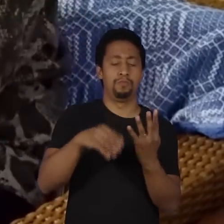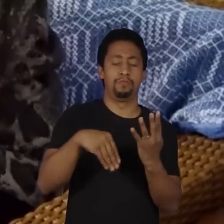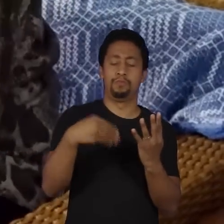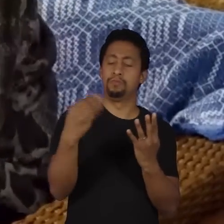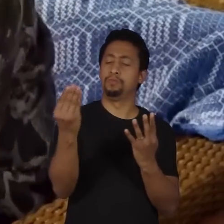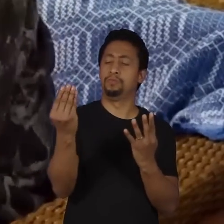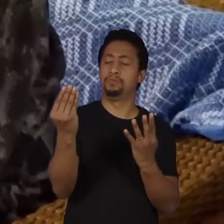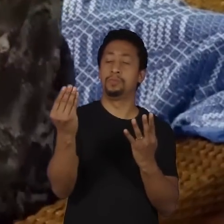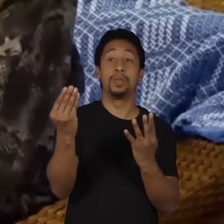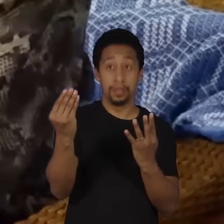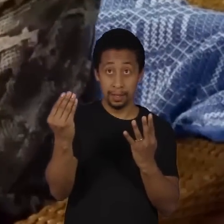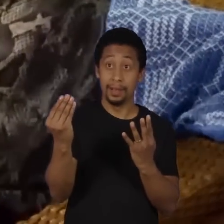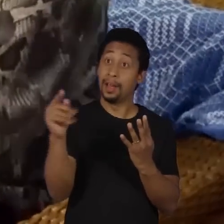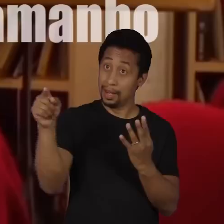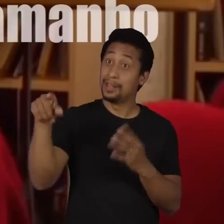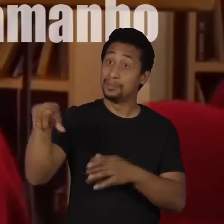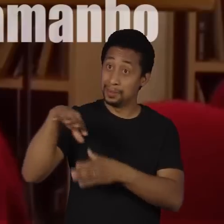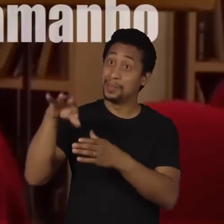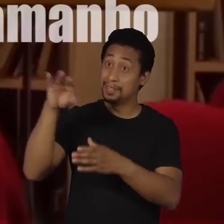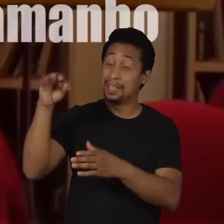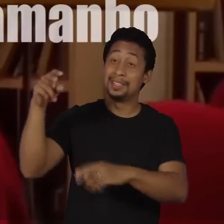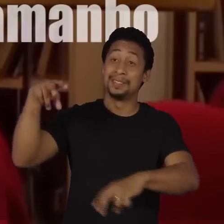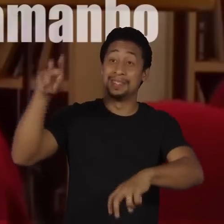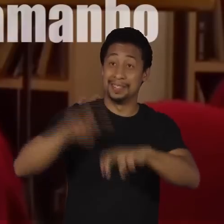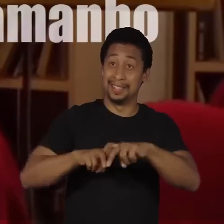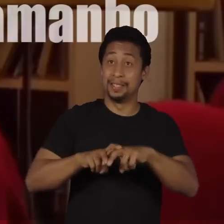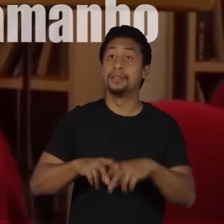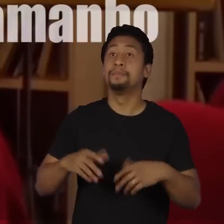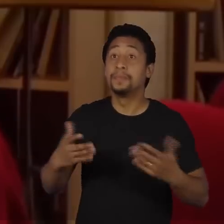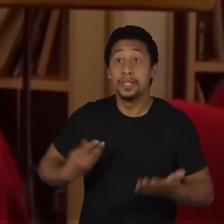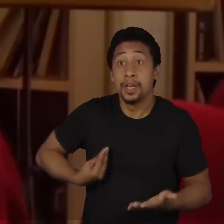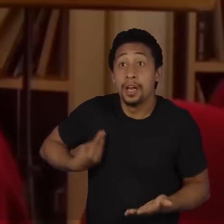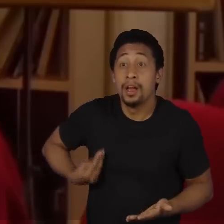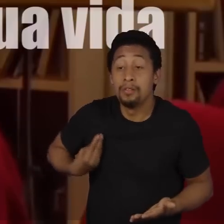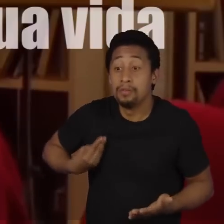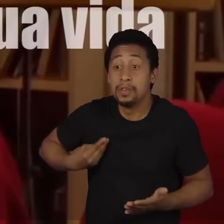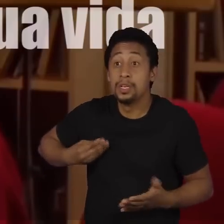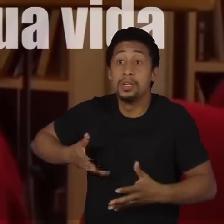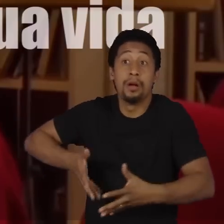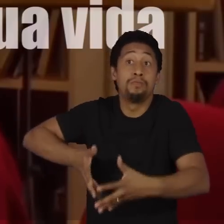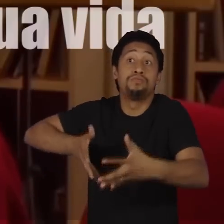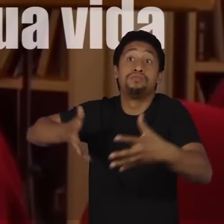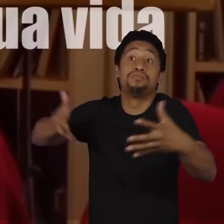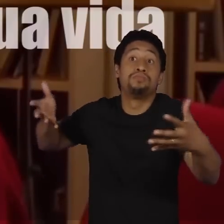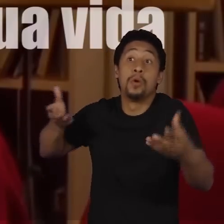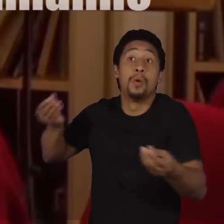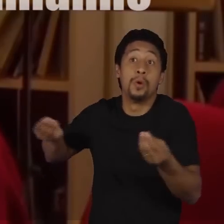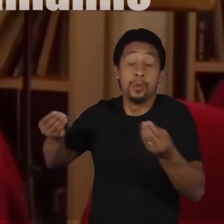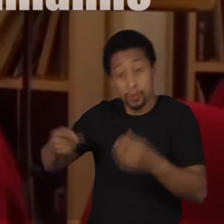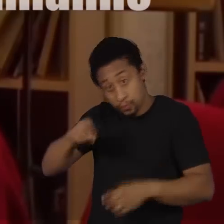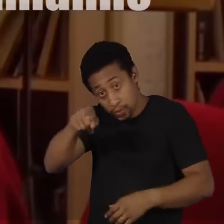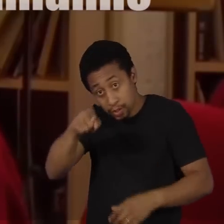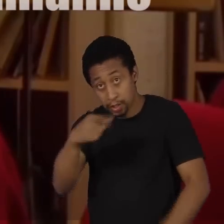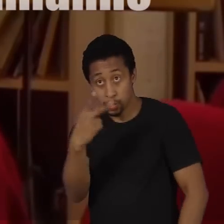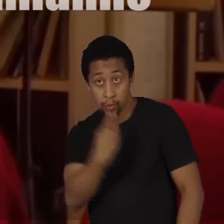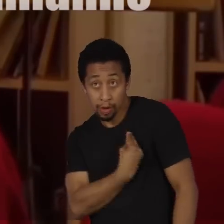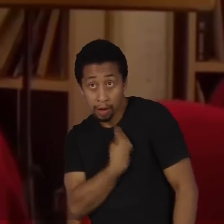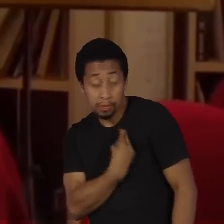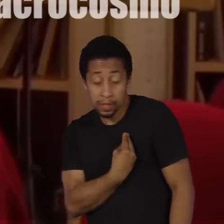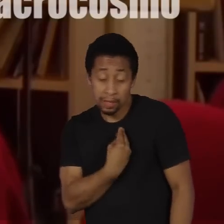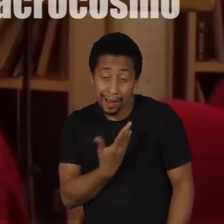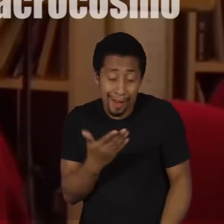Ela é sorteada e senta na mesa. La vida no tiene tamaño. Tú, con tu vida, no tienes